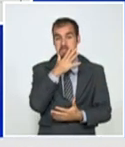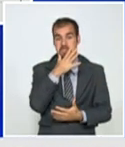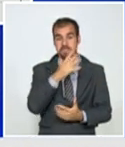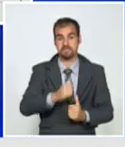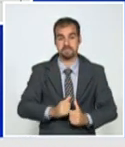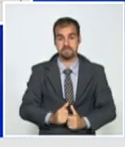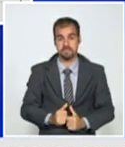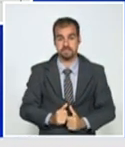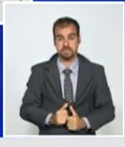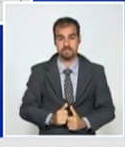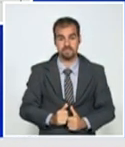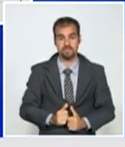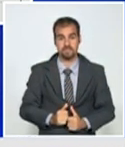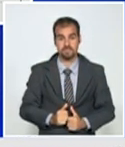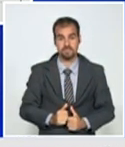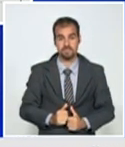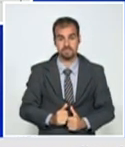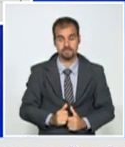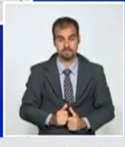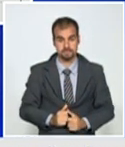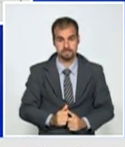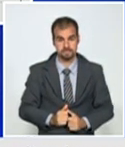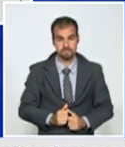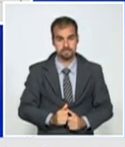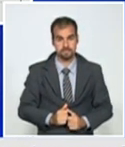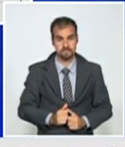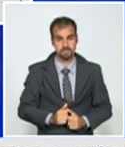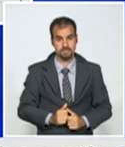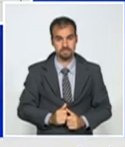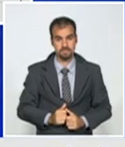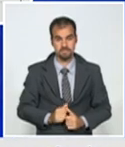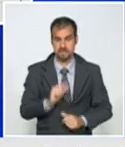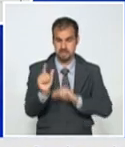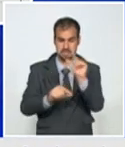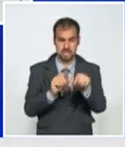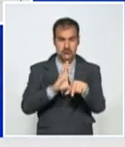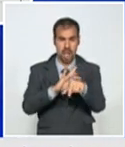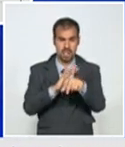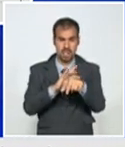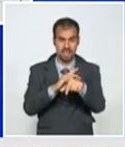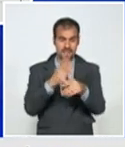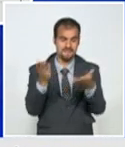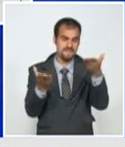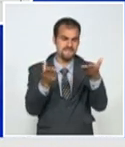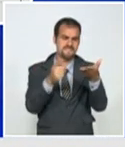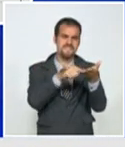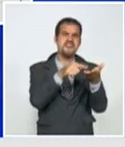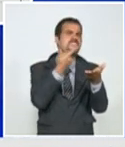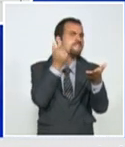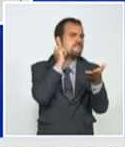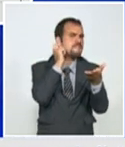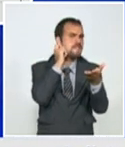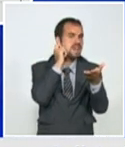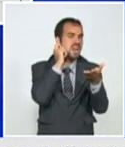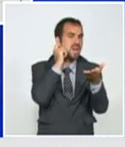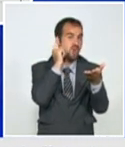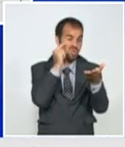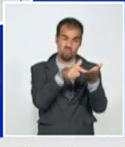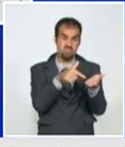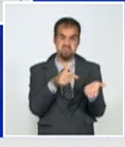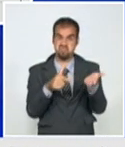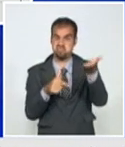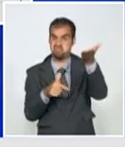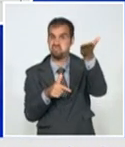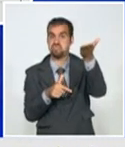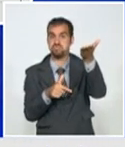con una cifra de casos confirmados superior a la del mes de febrero, que ha sido la más alta de toda